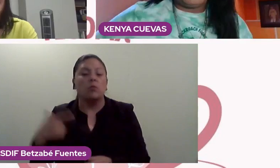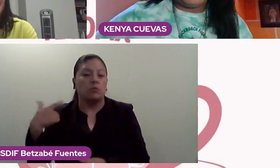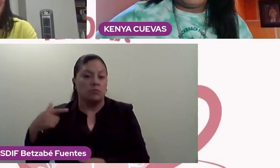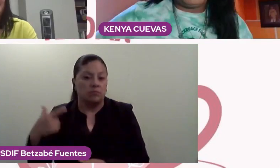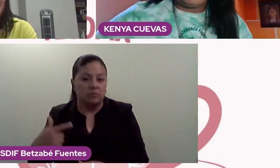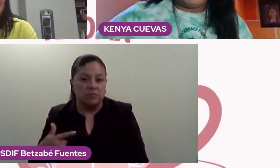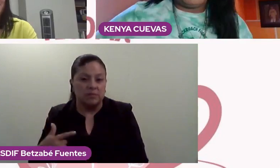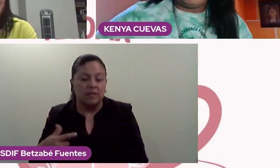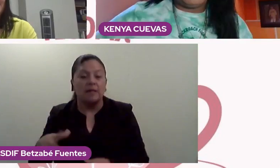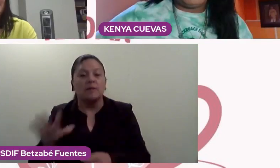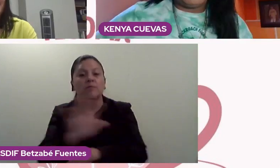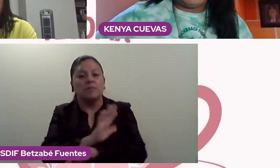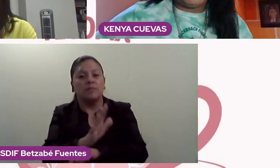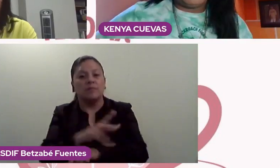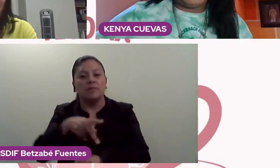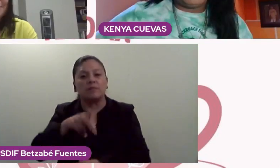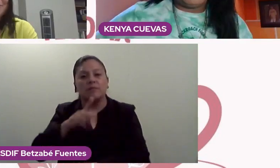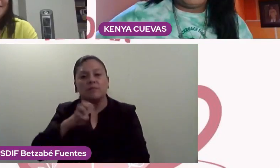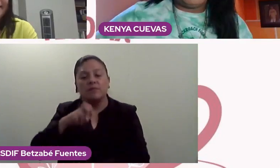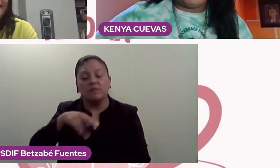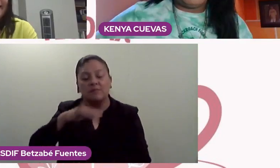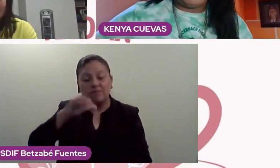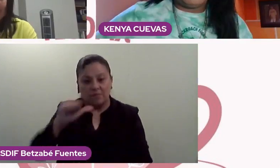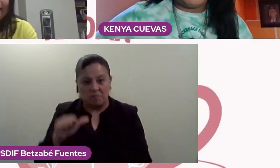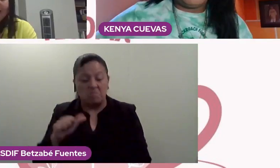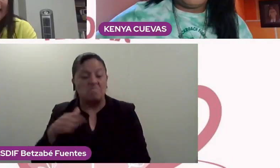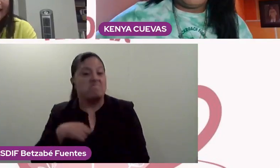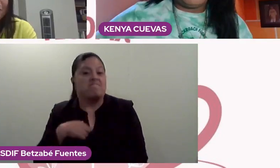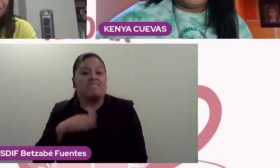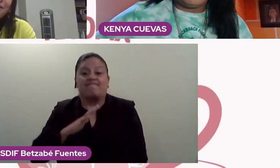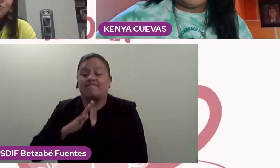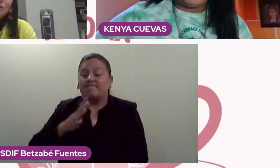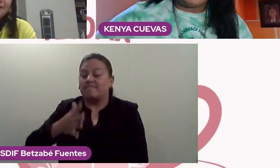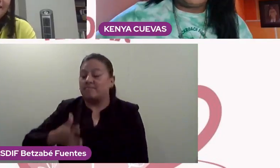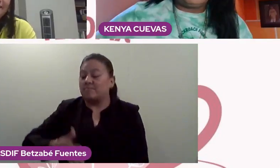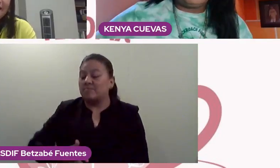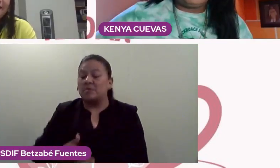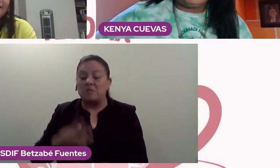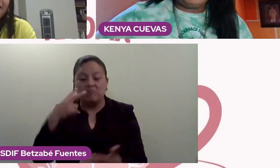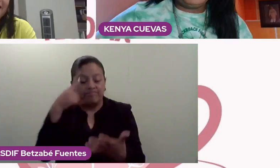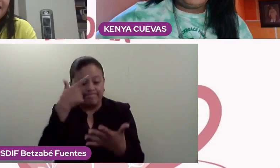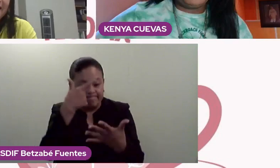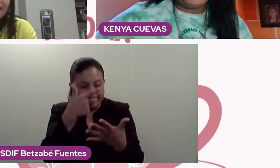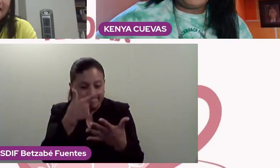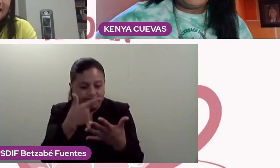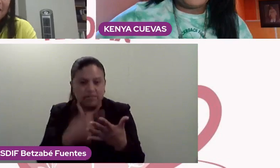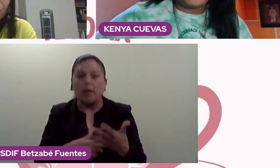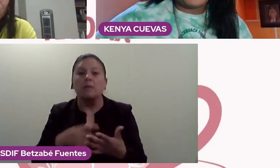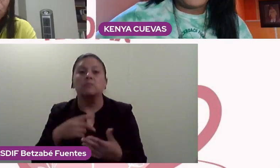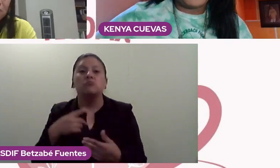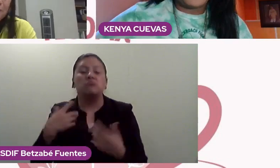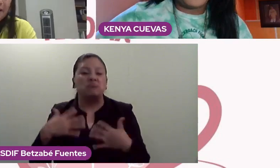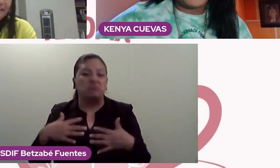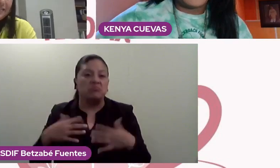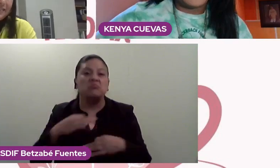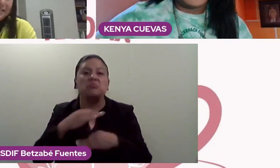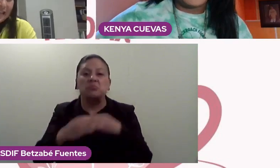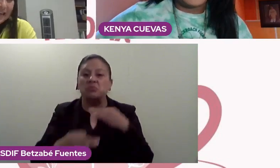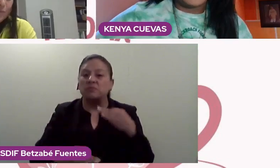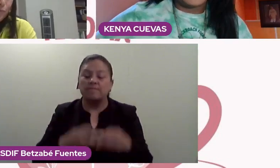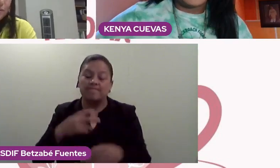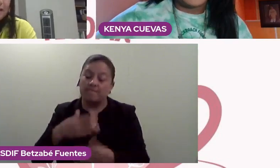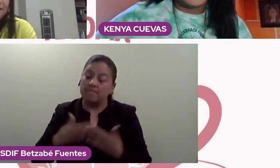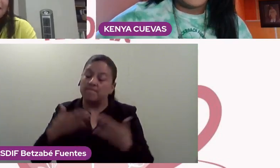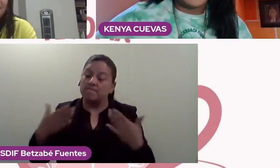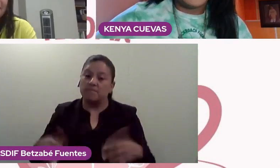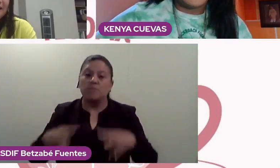película Kenia. Qué honor escucharte, de verdad, Kenia, qué honor escucharte y tenerte el día de hoy con un tema